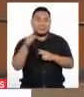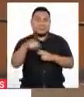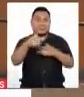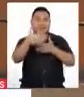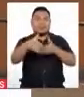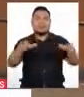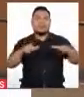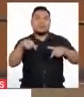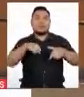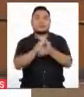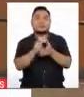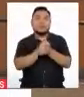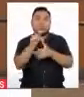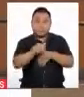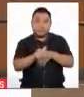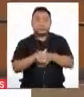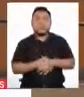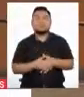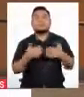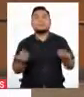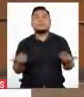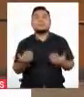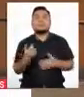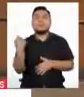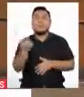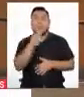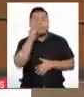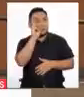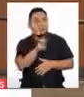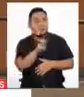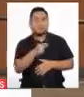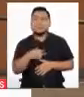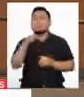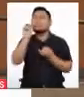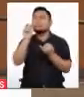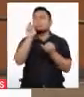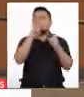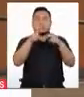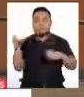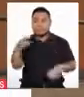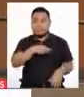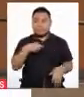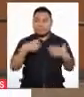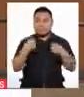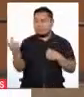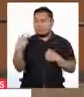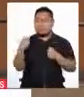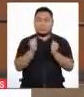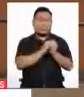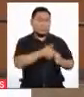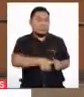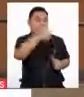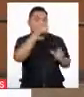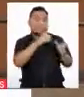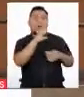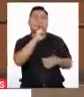en Chorrillos y hemos visto y evaluado con el ministro de salud, con la presidenta